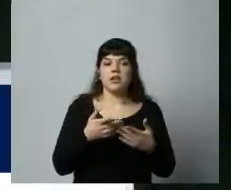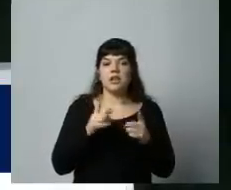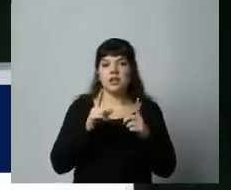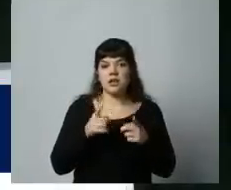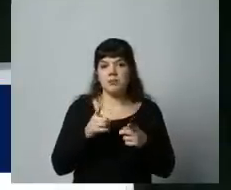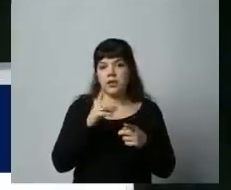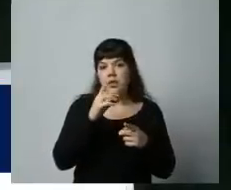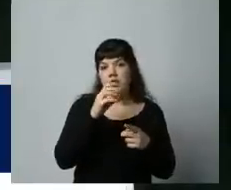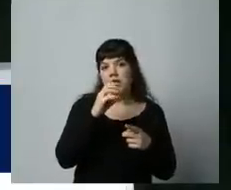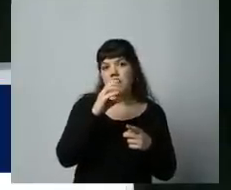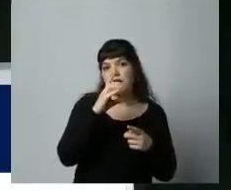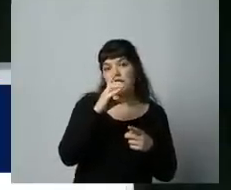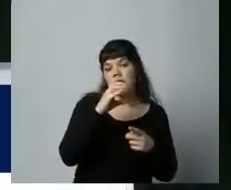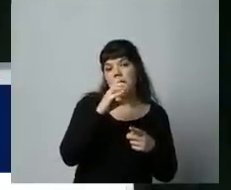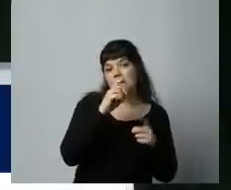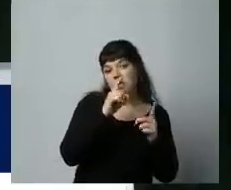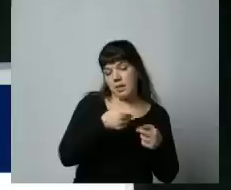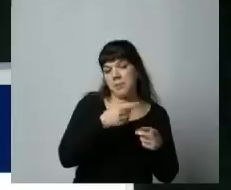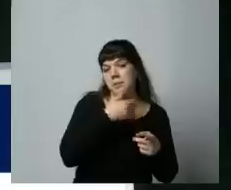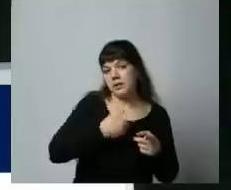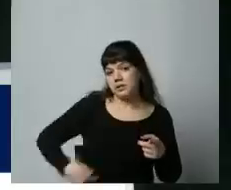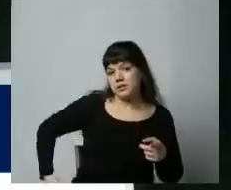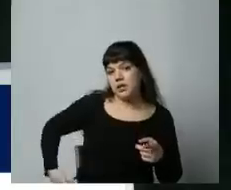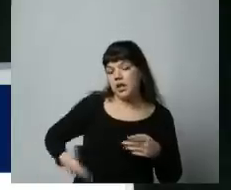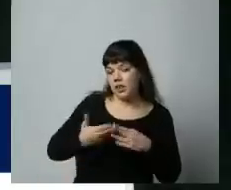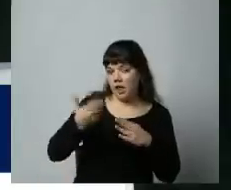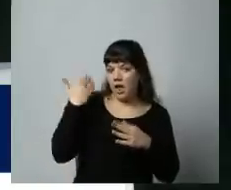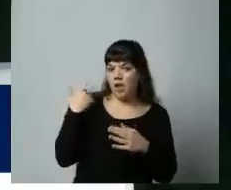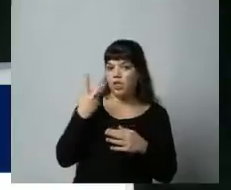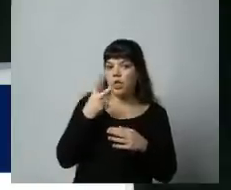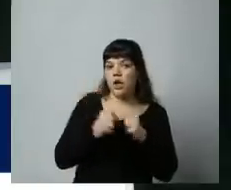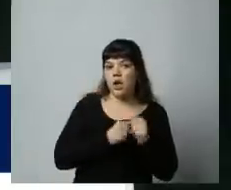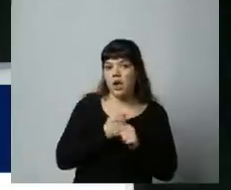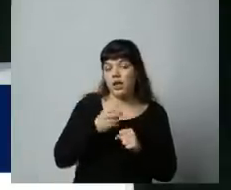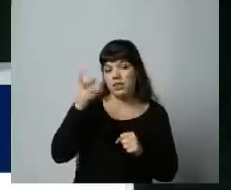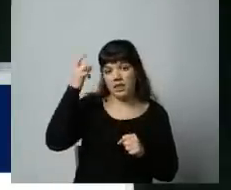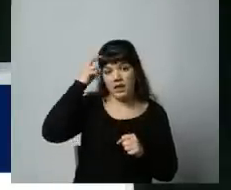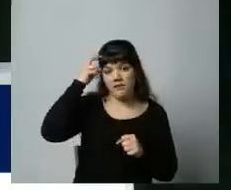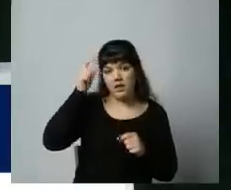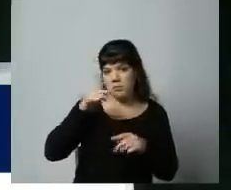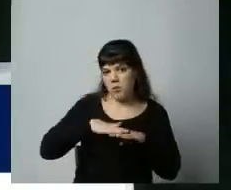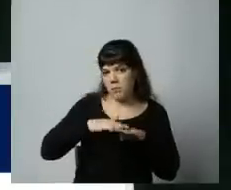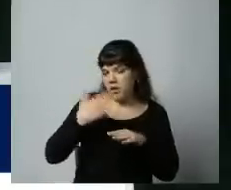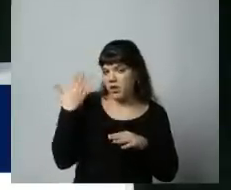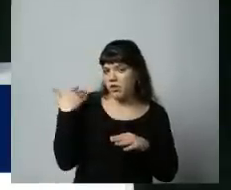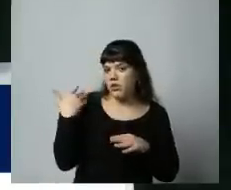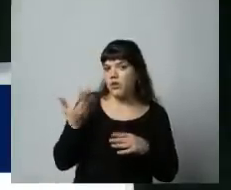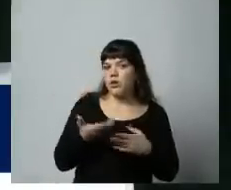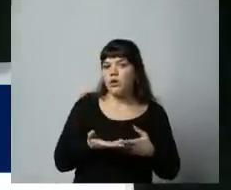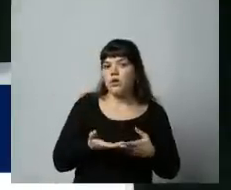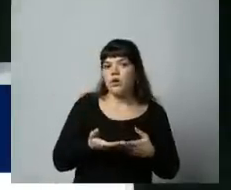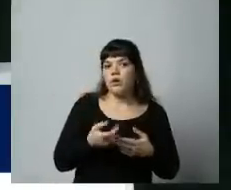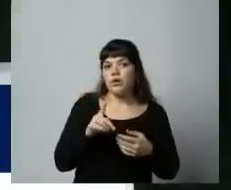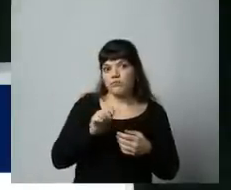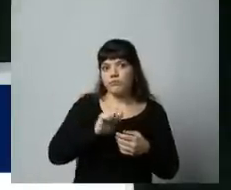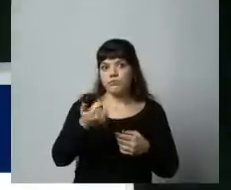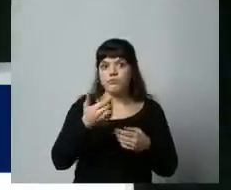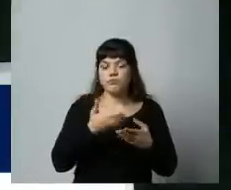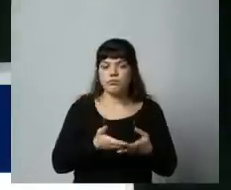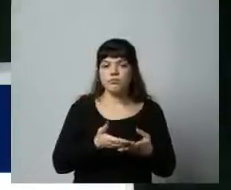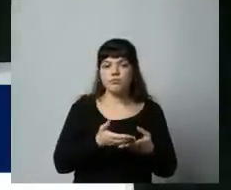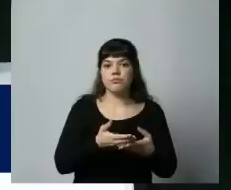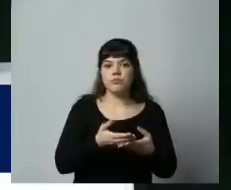Montevideo con el con el presidente este en ese momento tabaré Vázquez logran